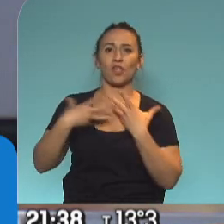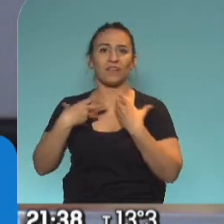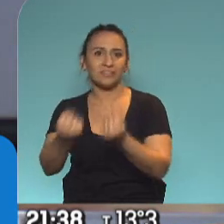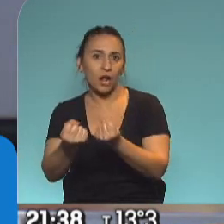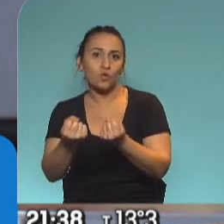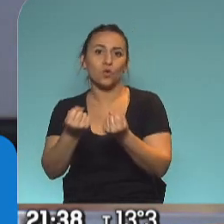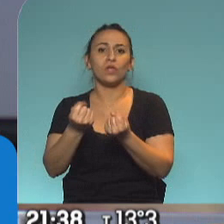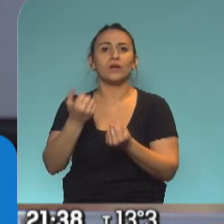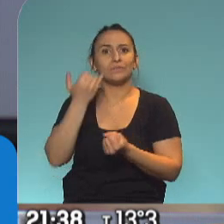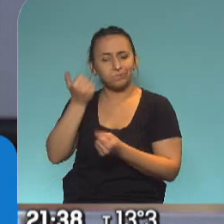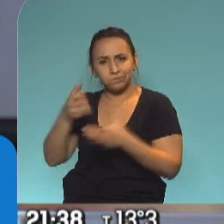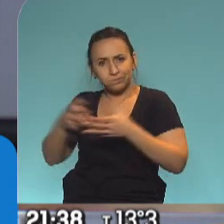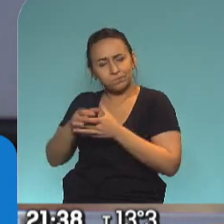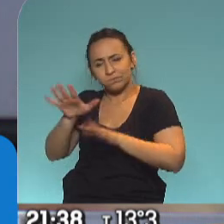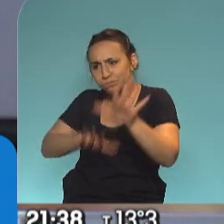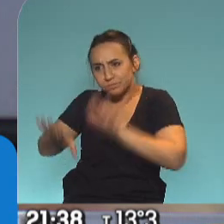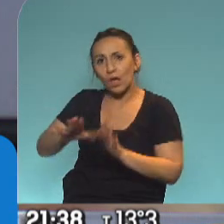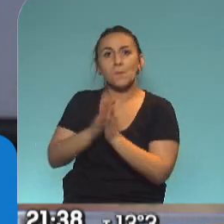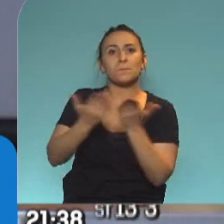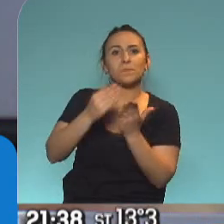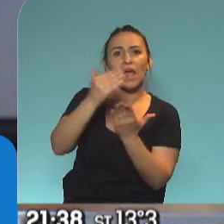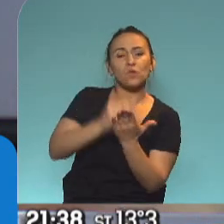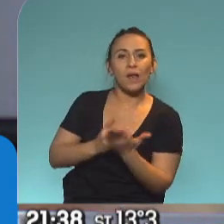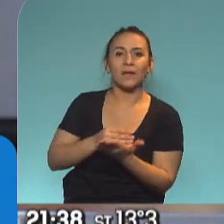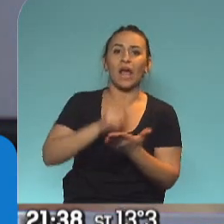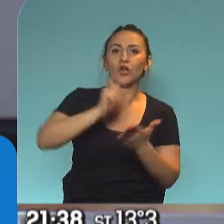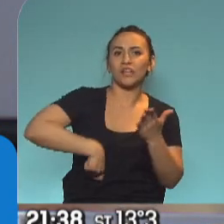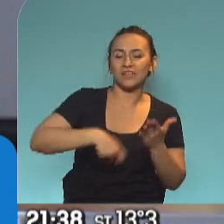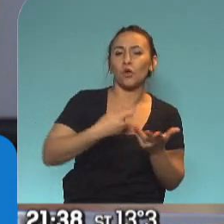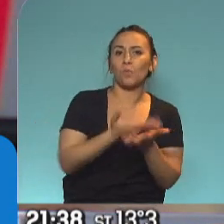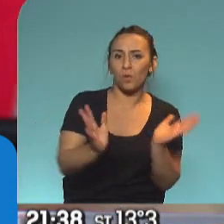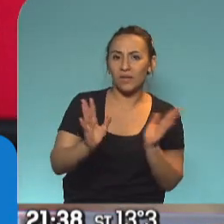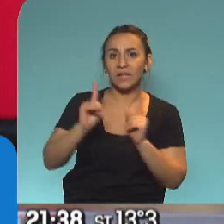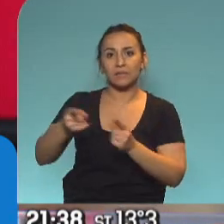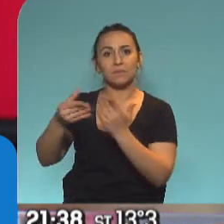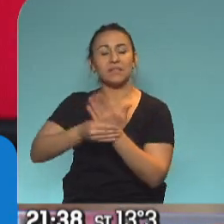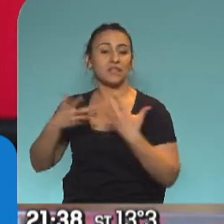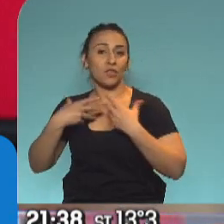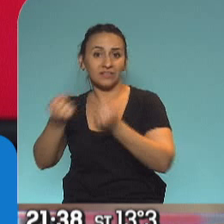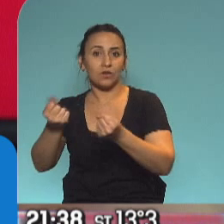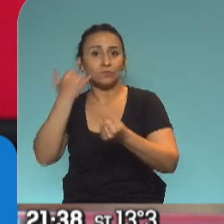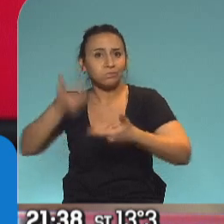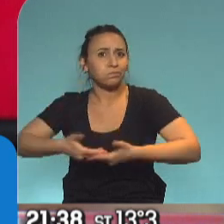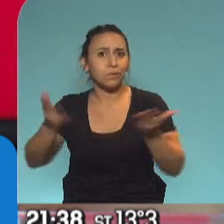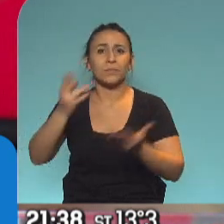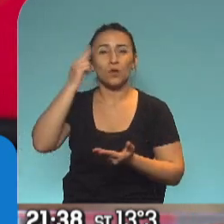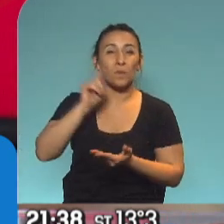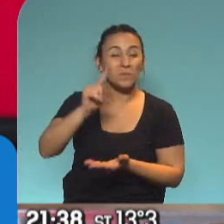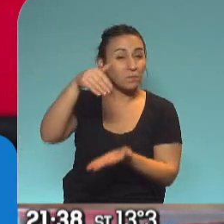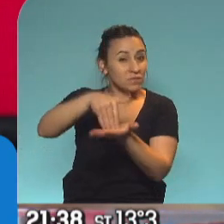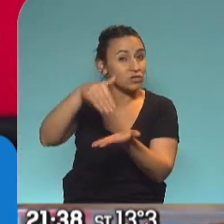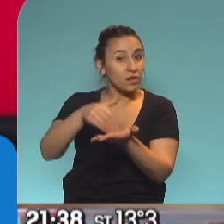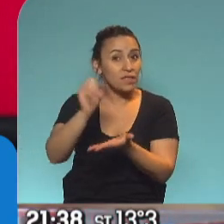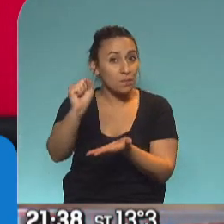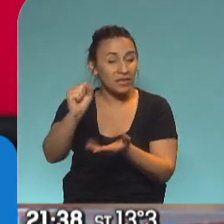hecho instrucciones y manuales para las contrataciones públicas. El Ministerio de Salud ha visibilizado 9.000 millones de pesos